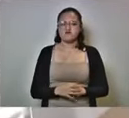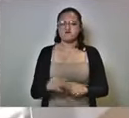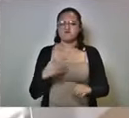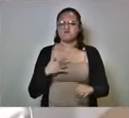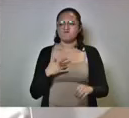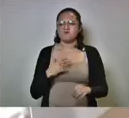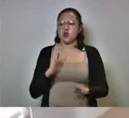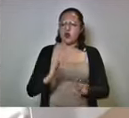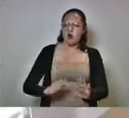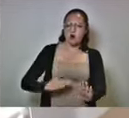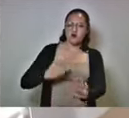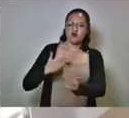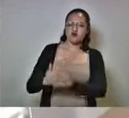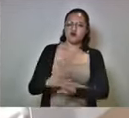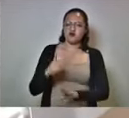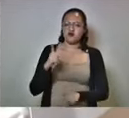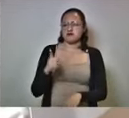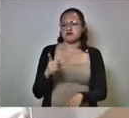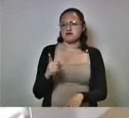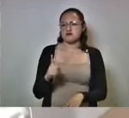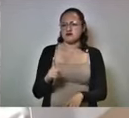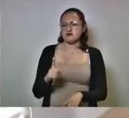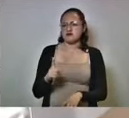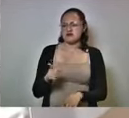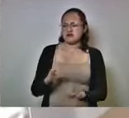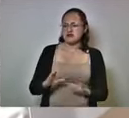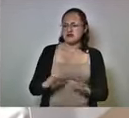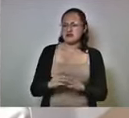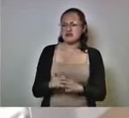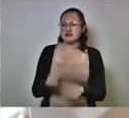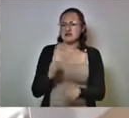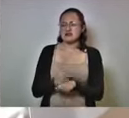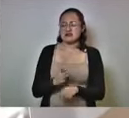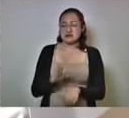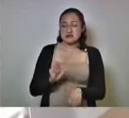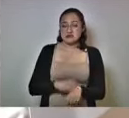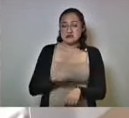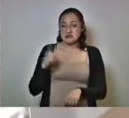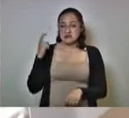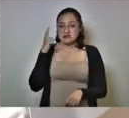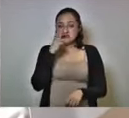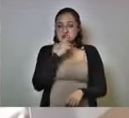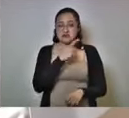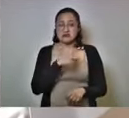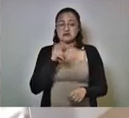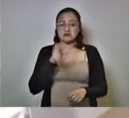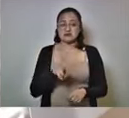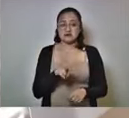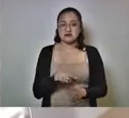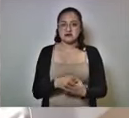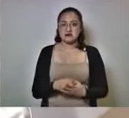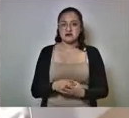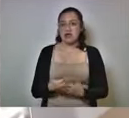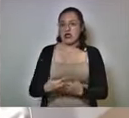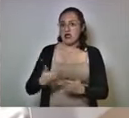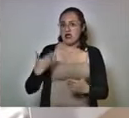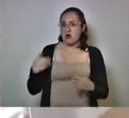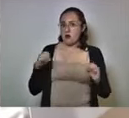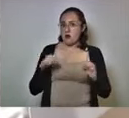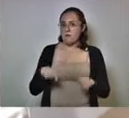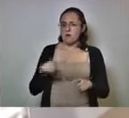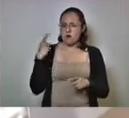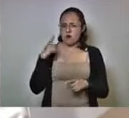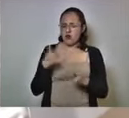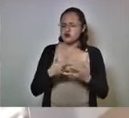delincuencia está en el momento más álgido que haya habido en la historia de